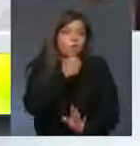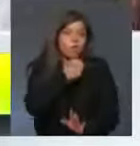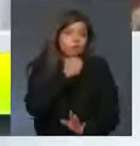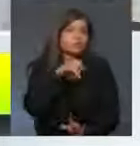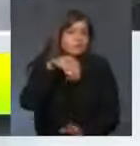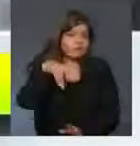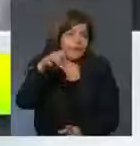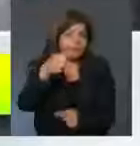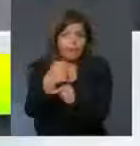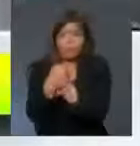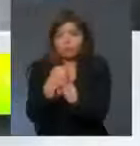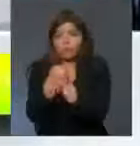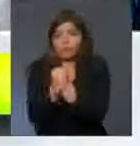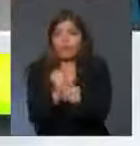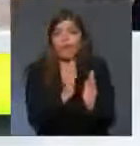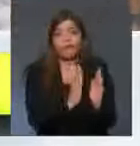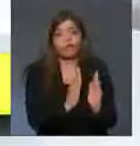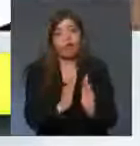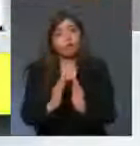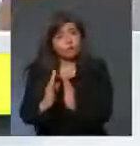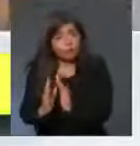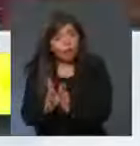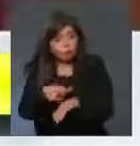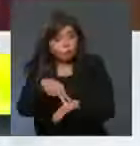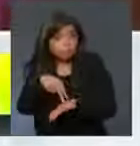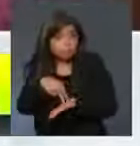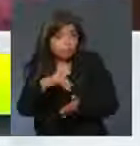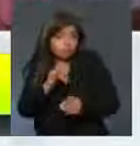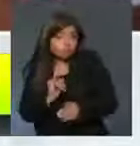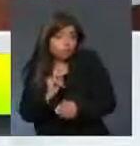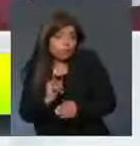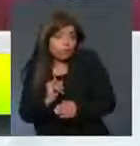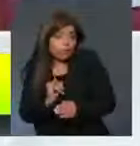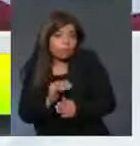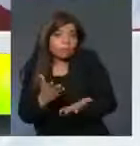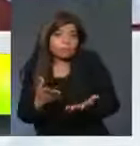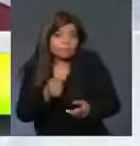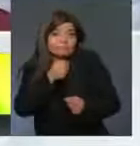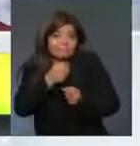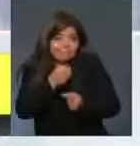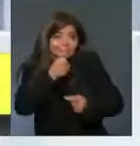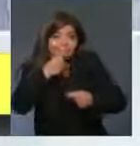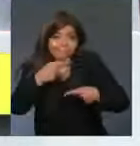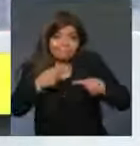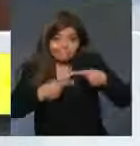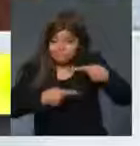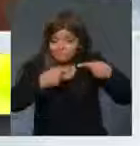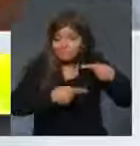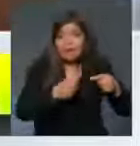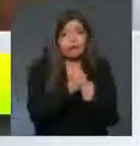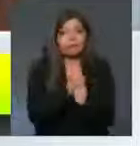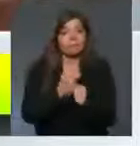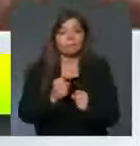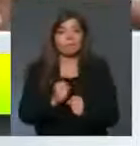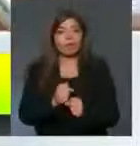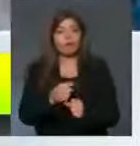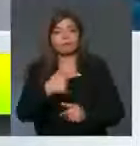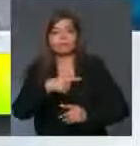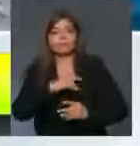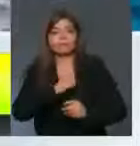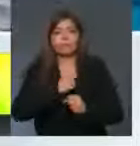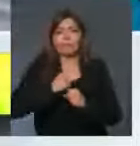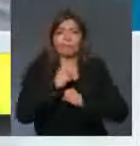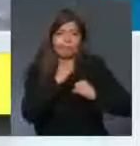trabajar esto, nos ponemos ordenadamente, porque si no, nadie consigue nada en ese caos. Y a nosotros tampoco nos gusta andarnos pegando